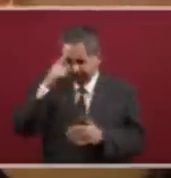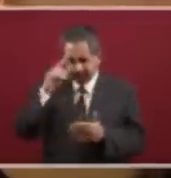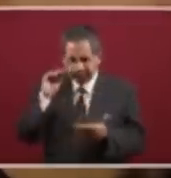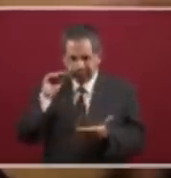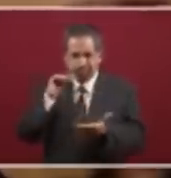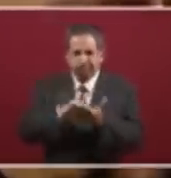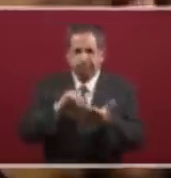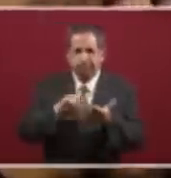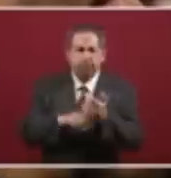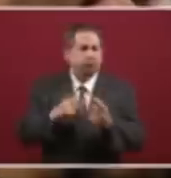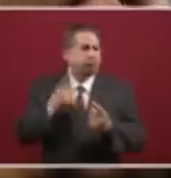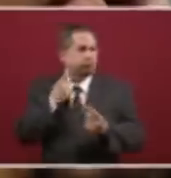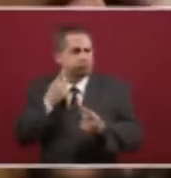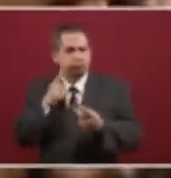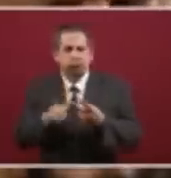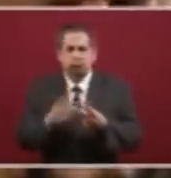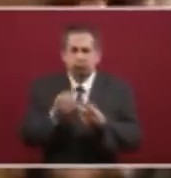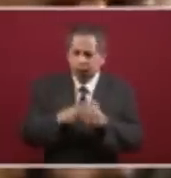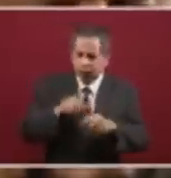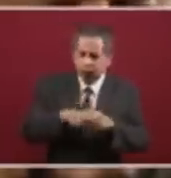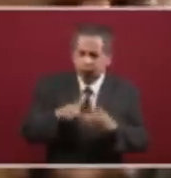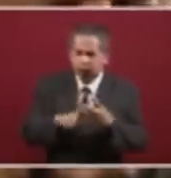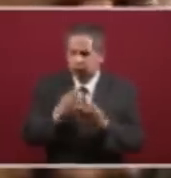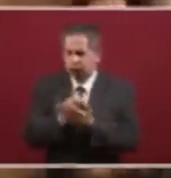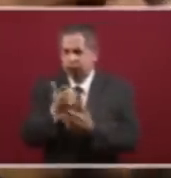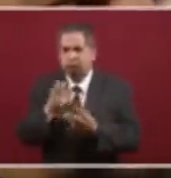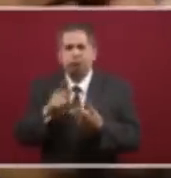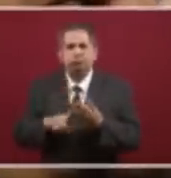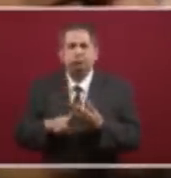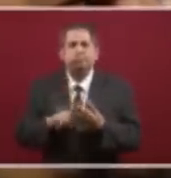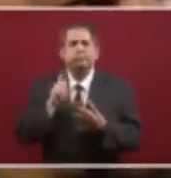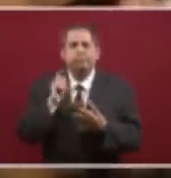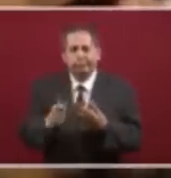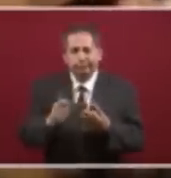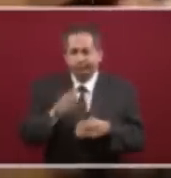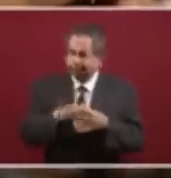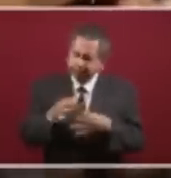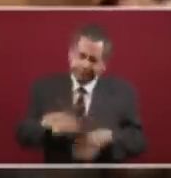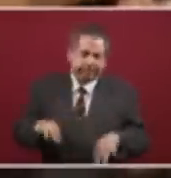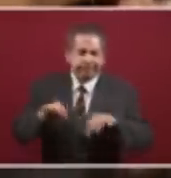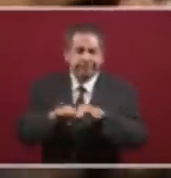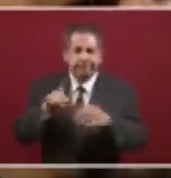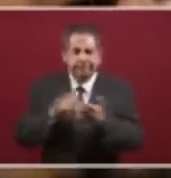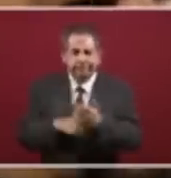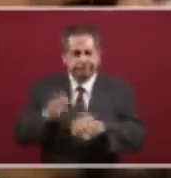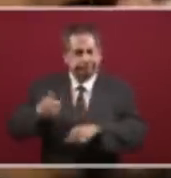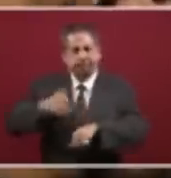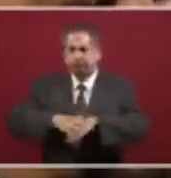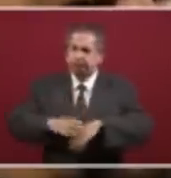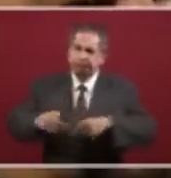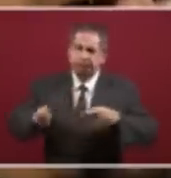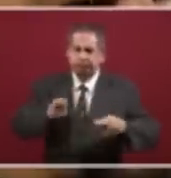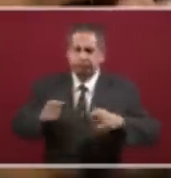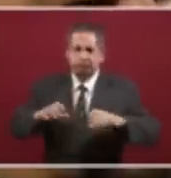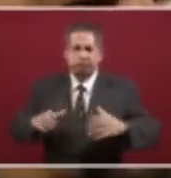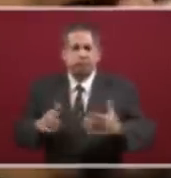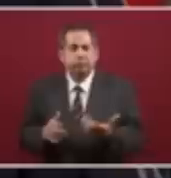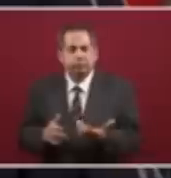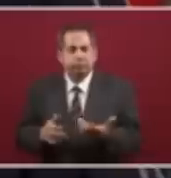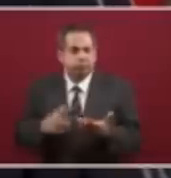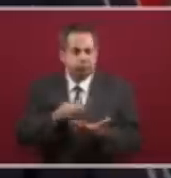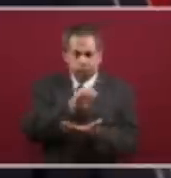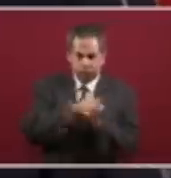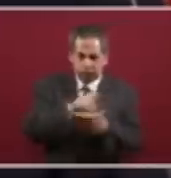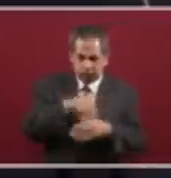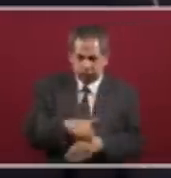en lo político en lo social y en lo económico y por lo tanto lo más principal en administrar estado derecho un